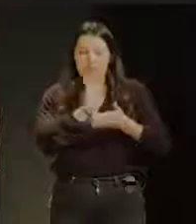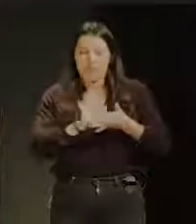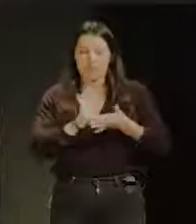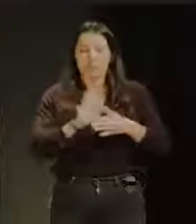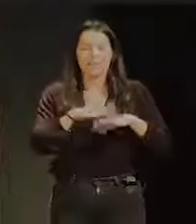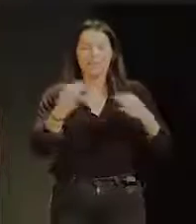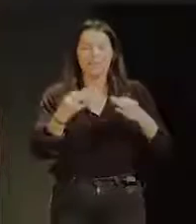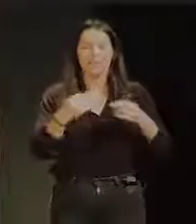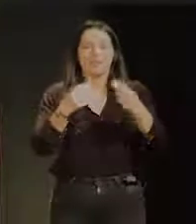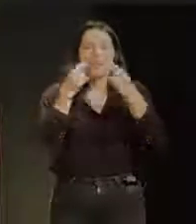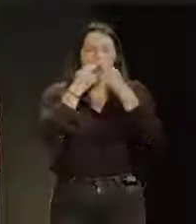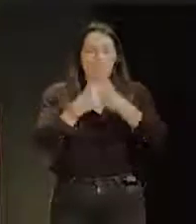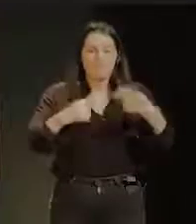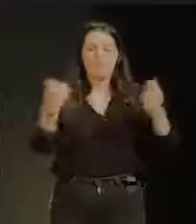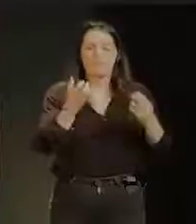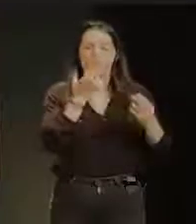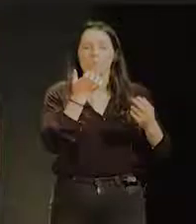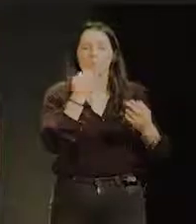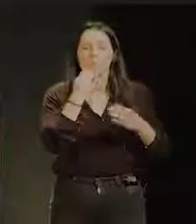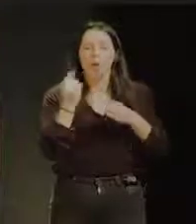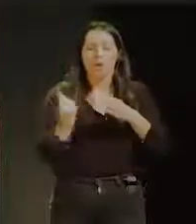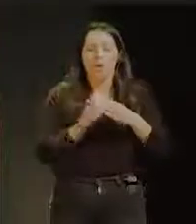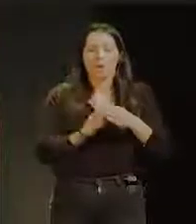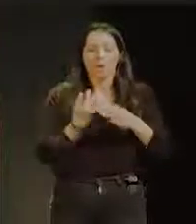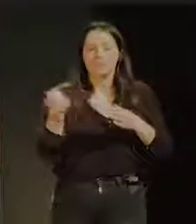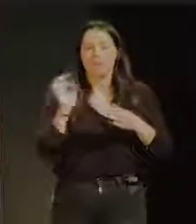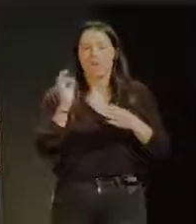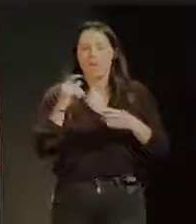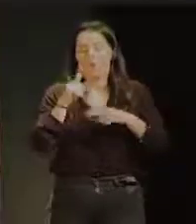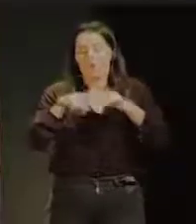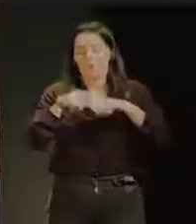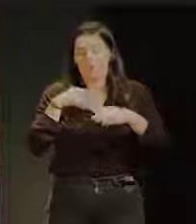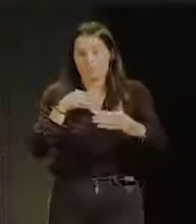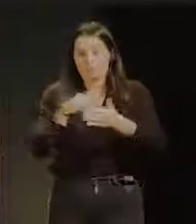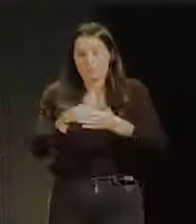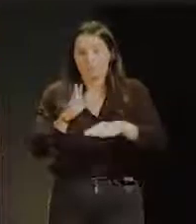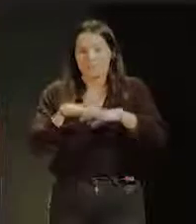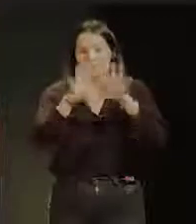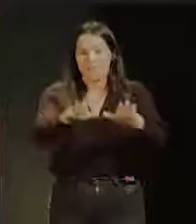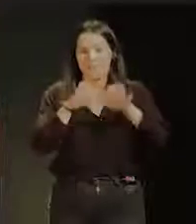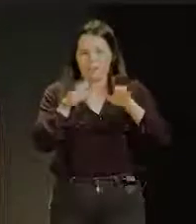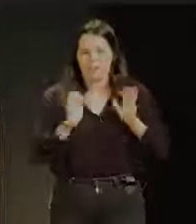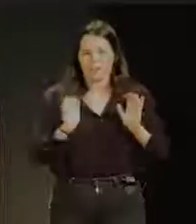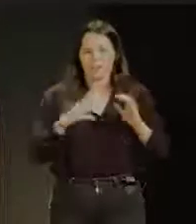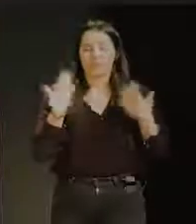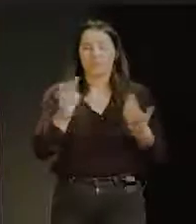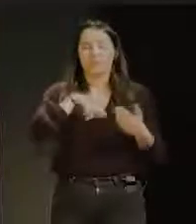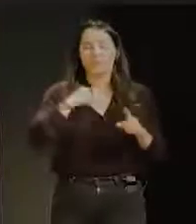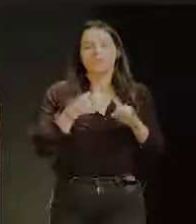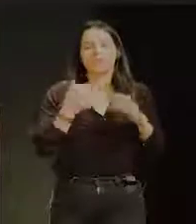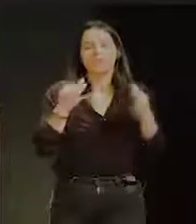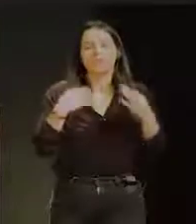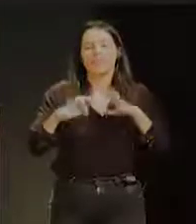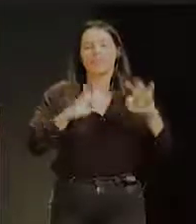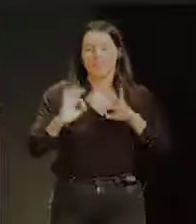que puede tener, por ejemplo, autismo o que tengan ciertos impedimentos para el aprendizaje. Y por lo tanto utilizamos un